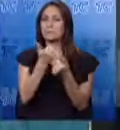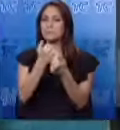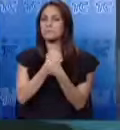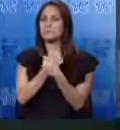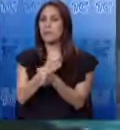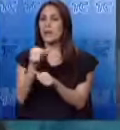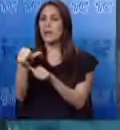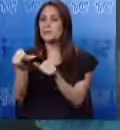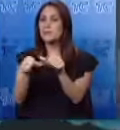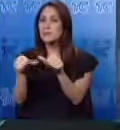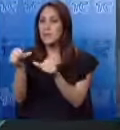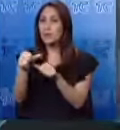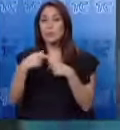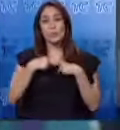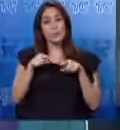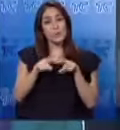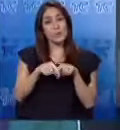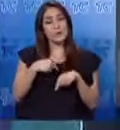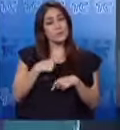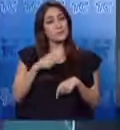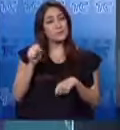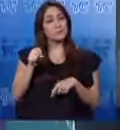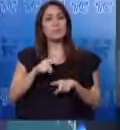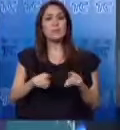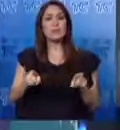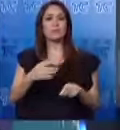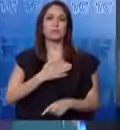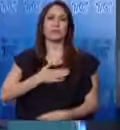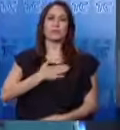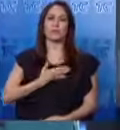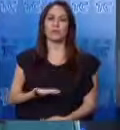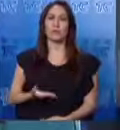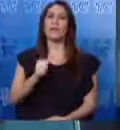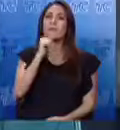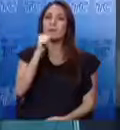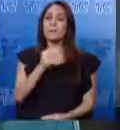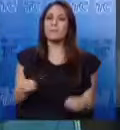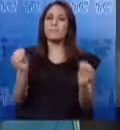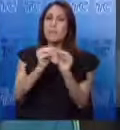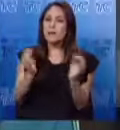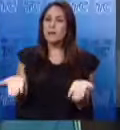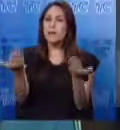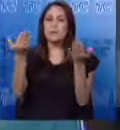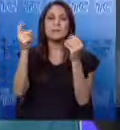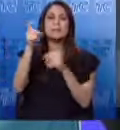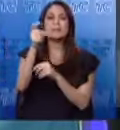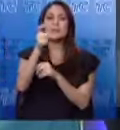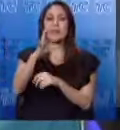los administradores como yo, entiendo yo. Pero por favor, lo que necesitamos es